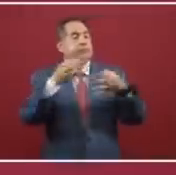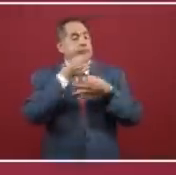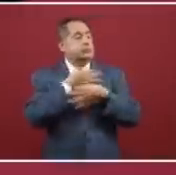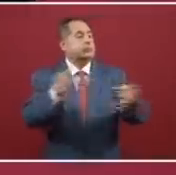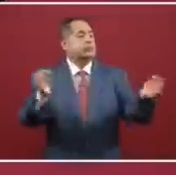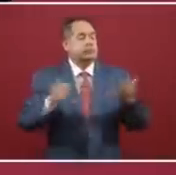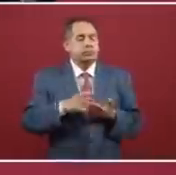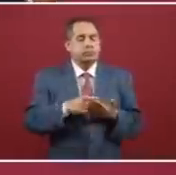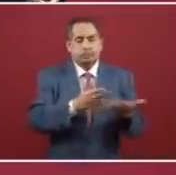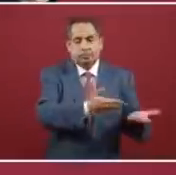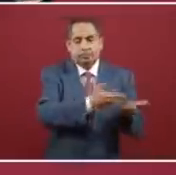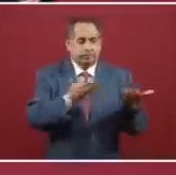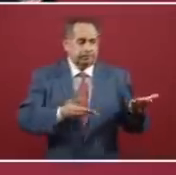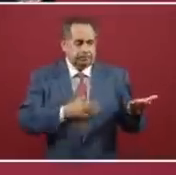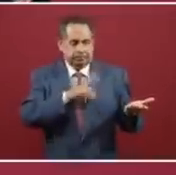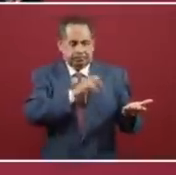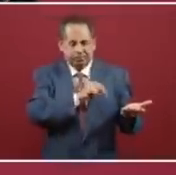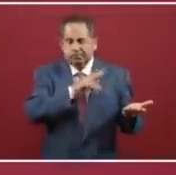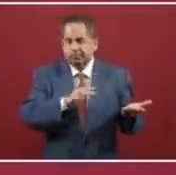se descalificaba